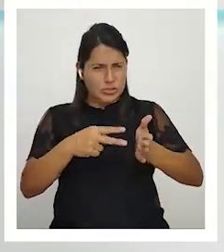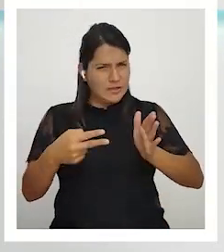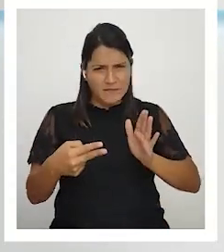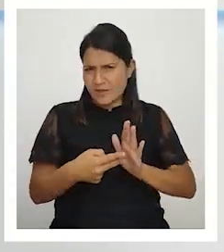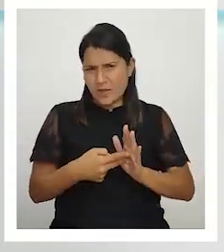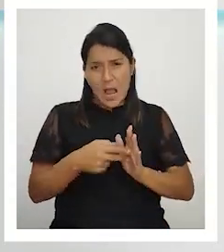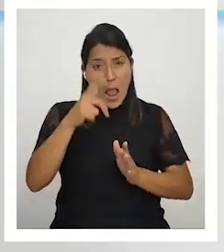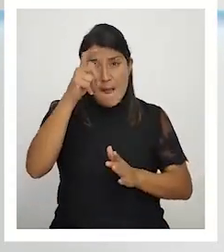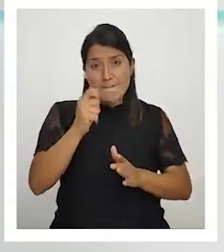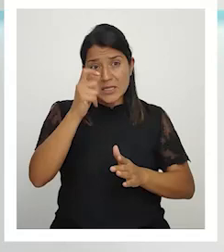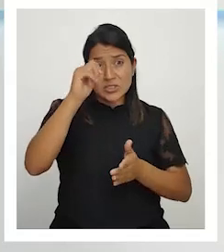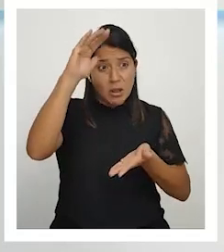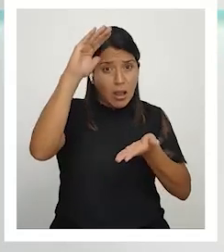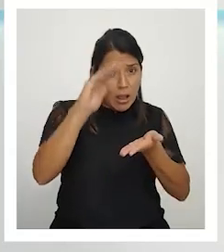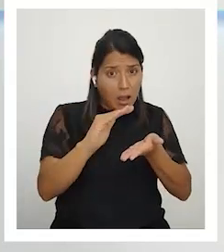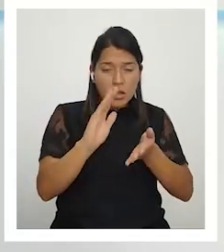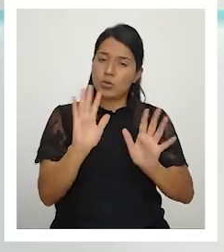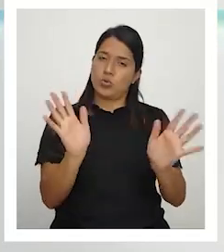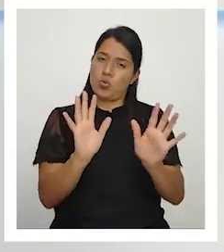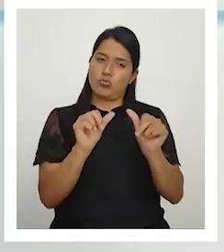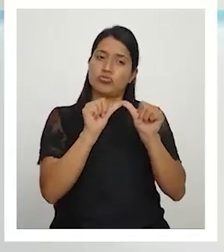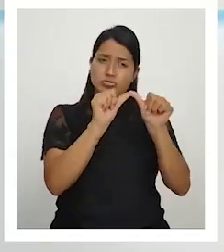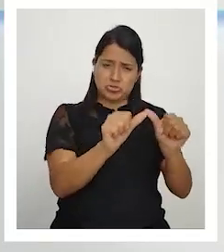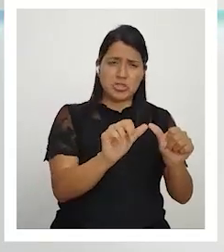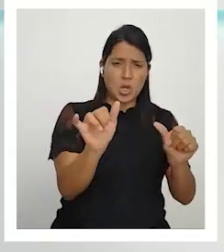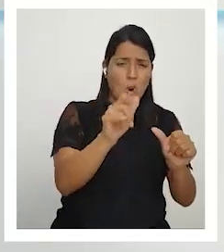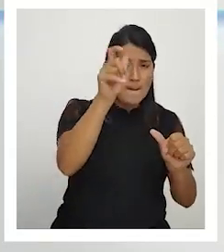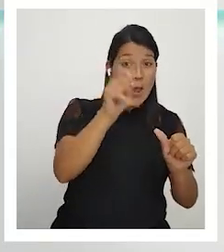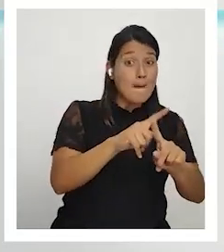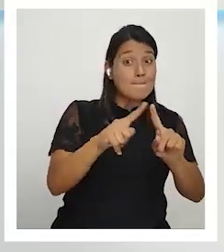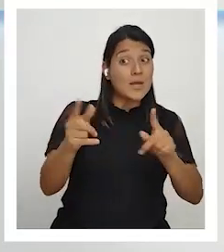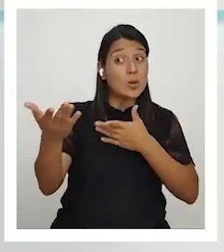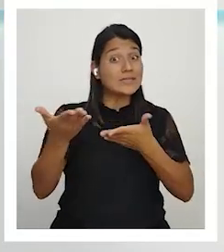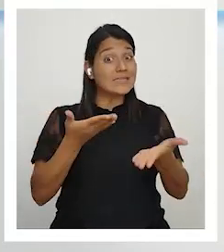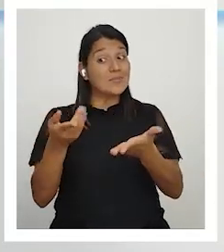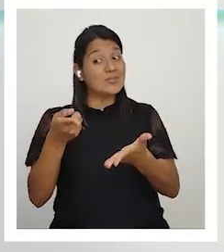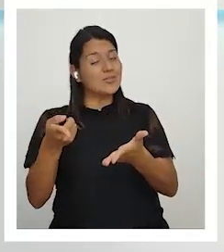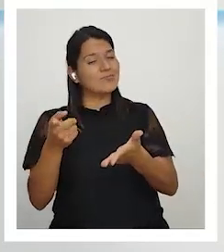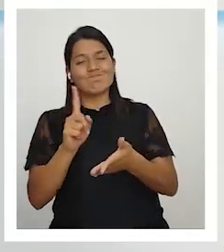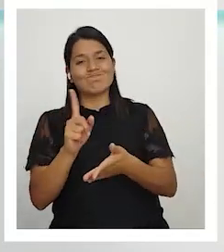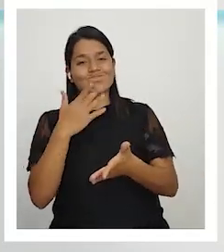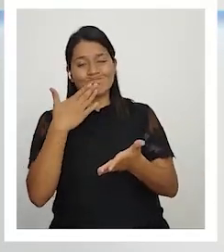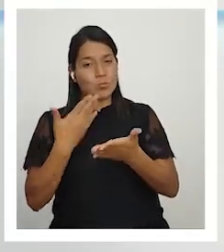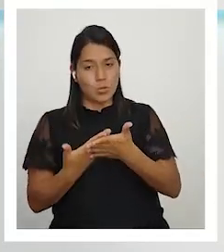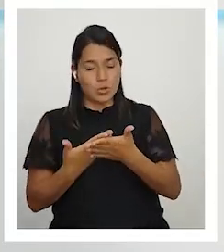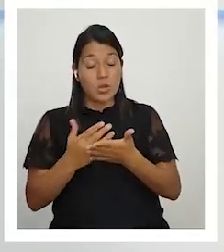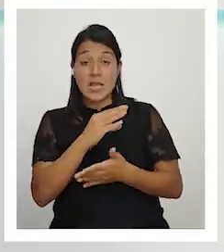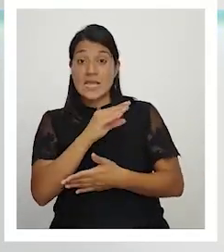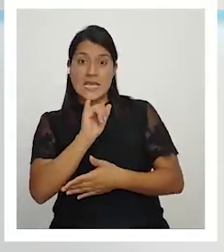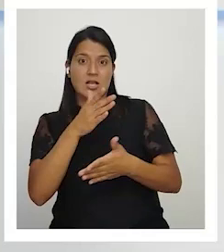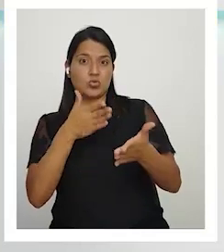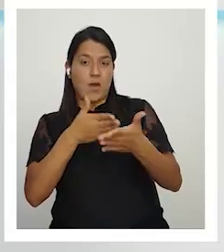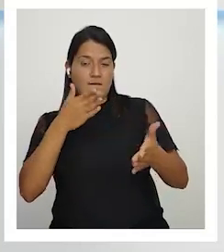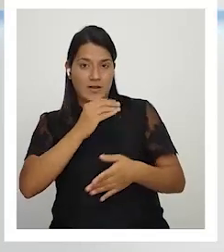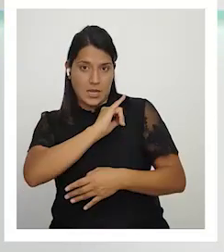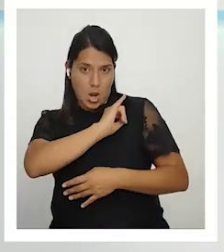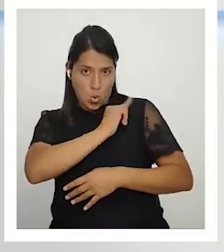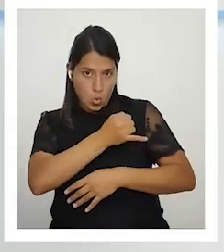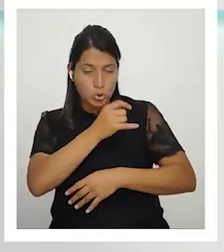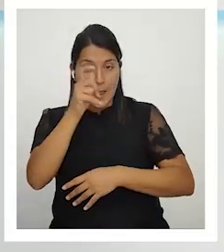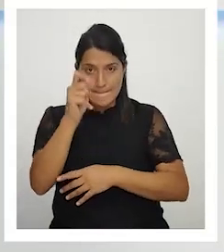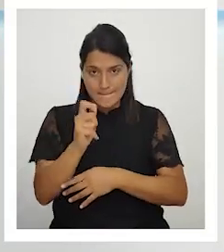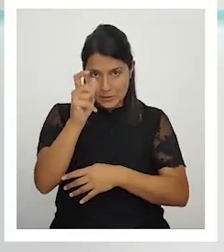pensión menor, sino que el servicio no va a ser tan bueno. Y esto, digamos, no solo afecta a la Junta, ¿verdad?, de